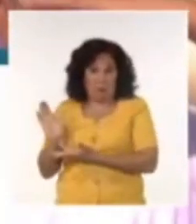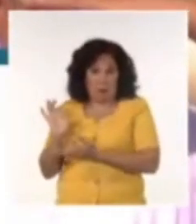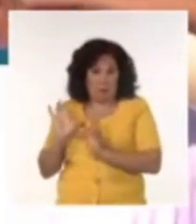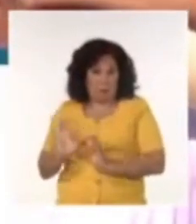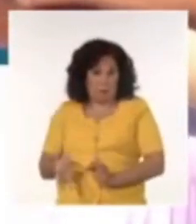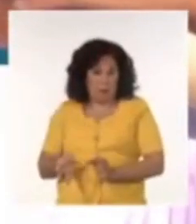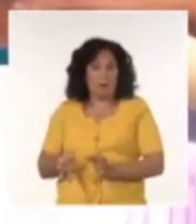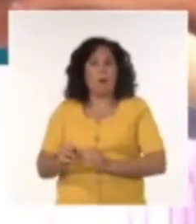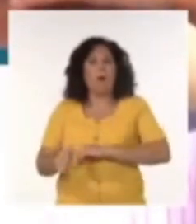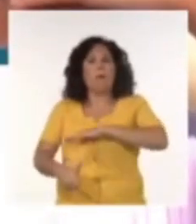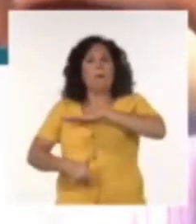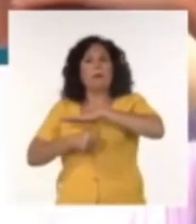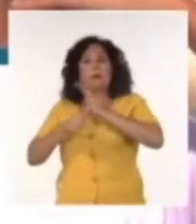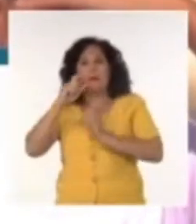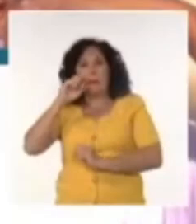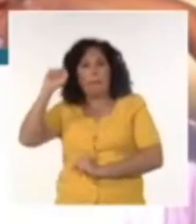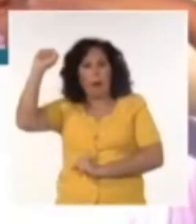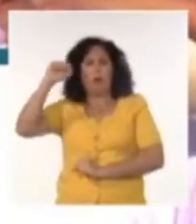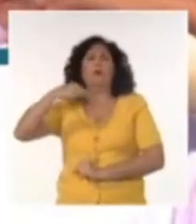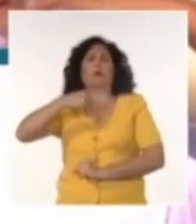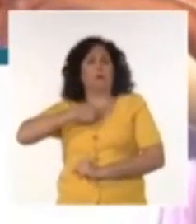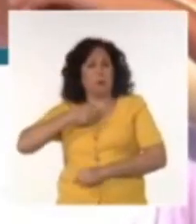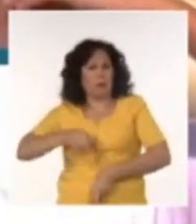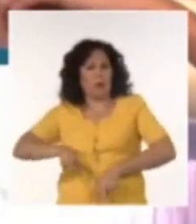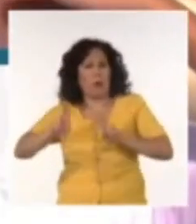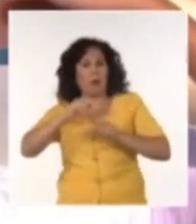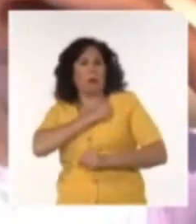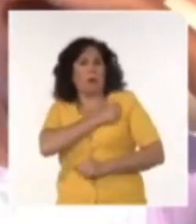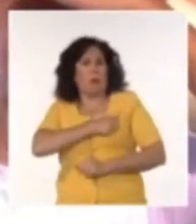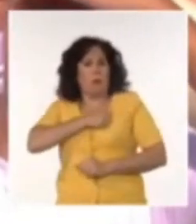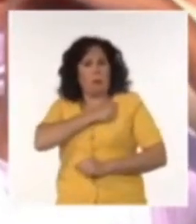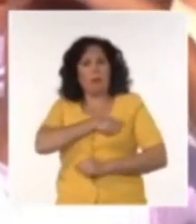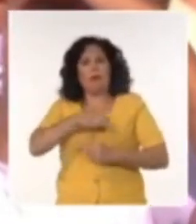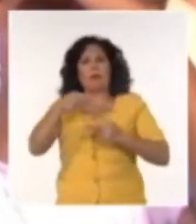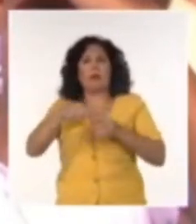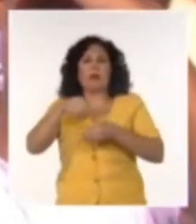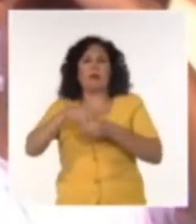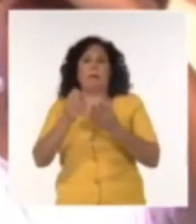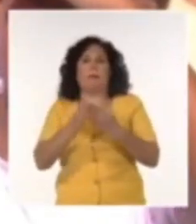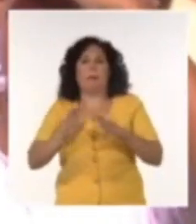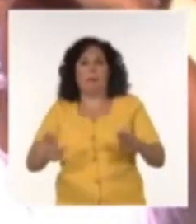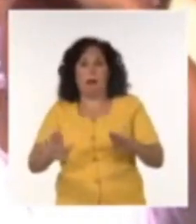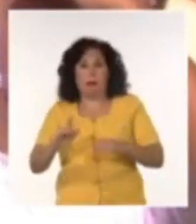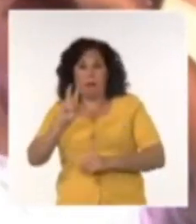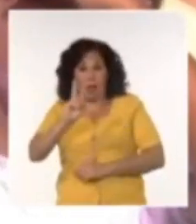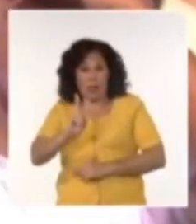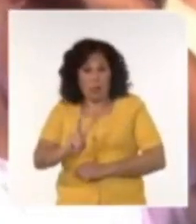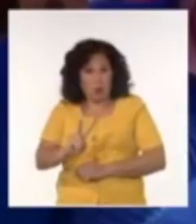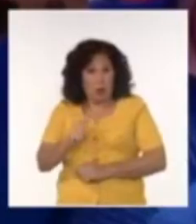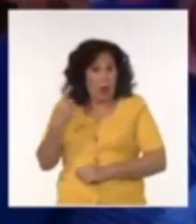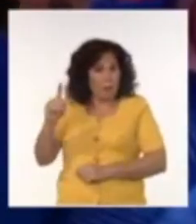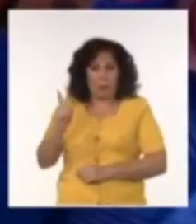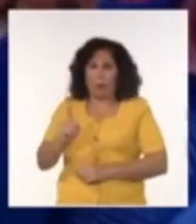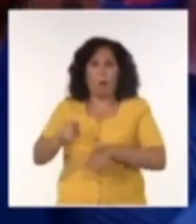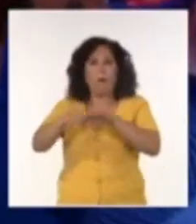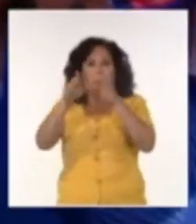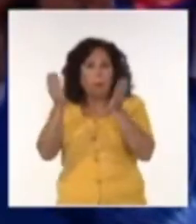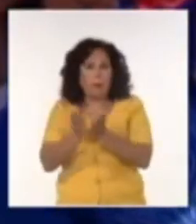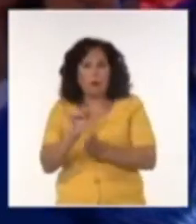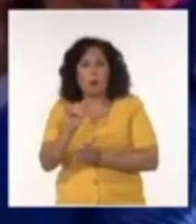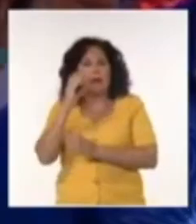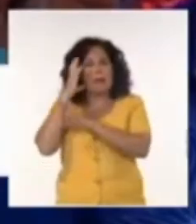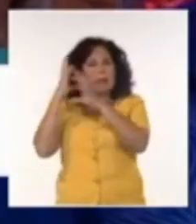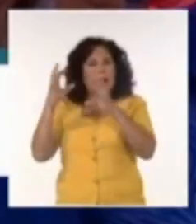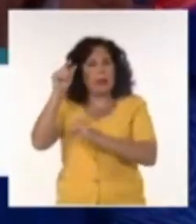al presidente que respalda el amor y la paz. No nomás en Venezuela, a nivel mundial. Los científicos,